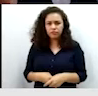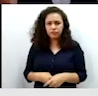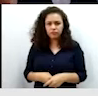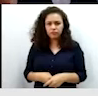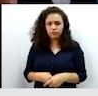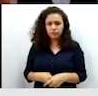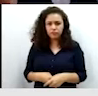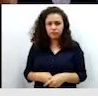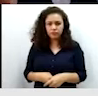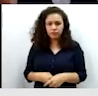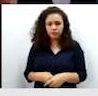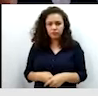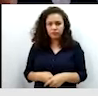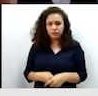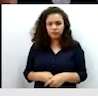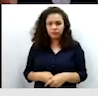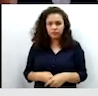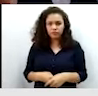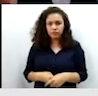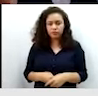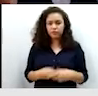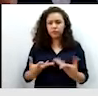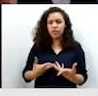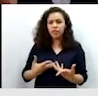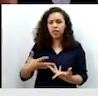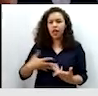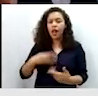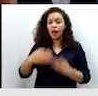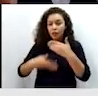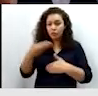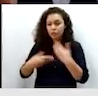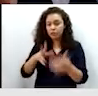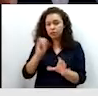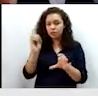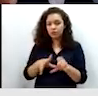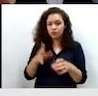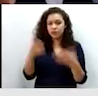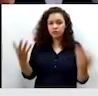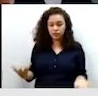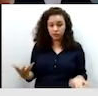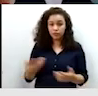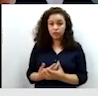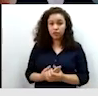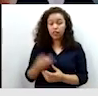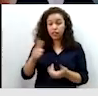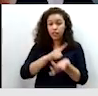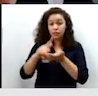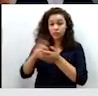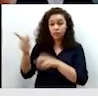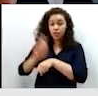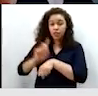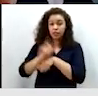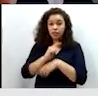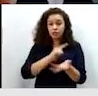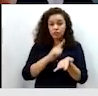sobre todo por el mal desecho del papel higiénico. Algo que es importante, la limpieza diaria. Muchos